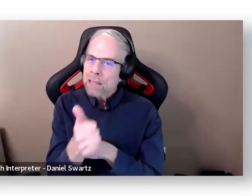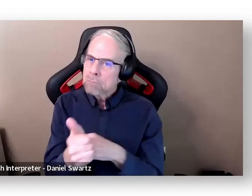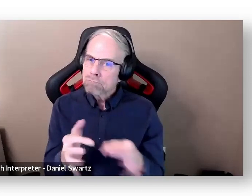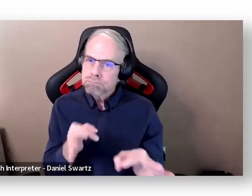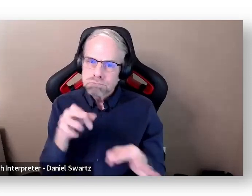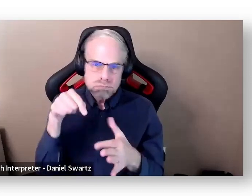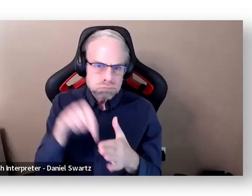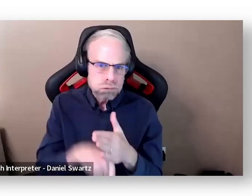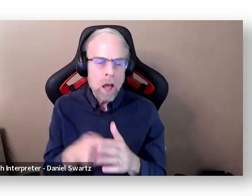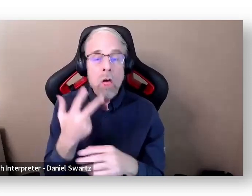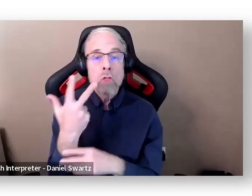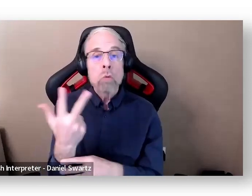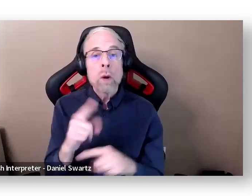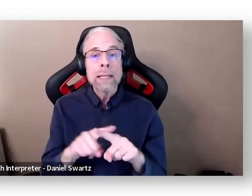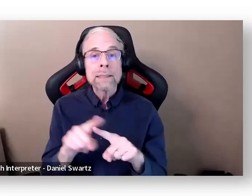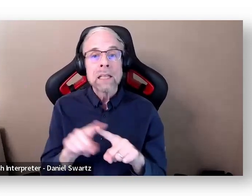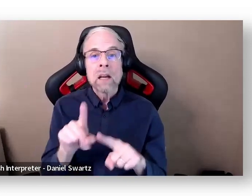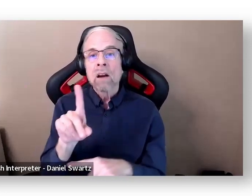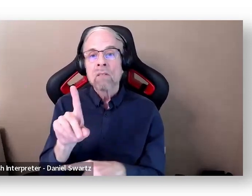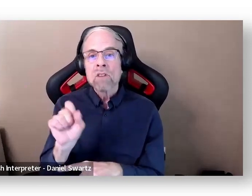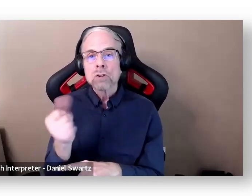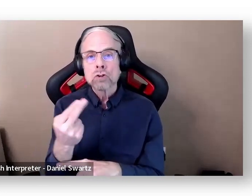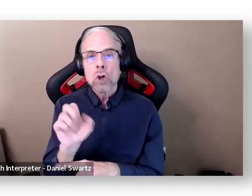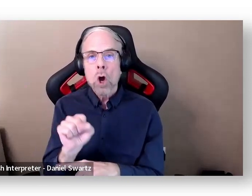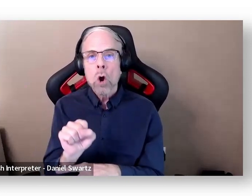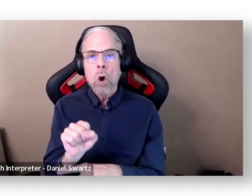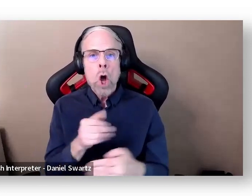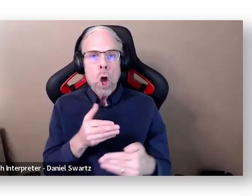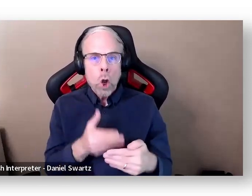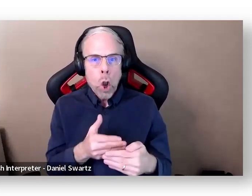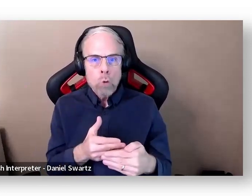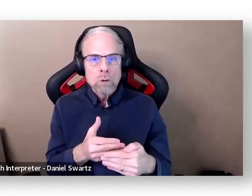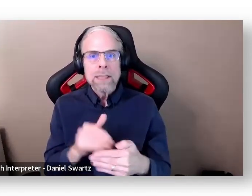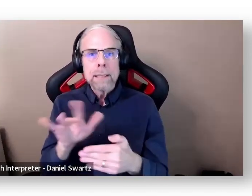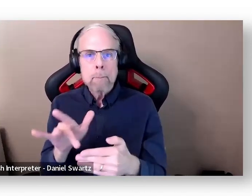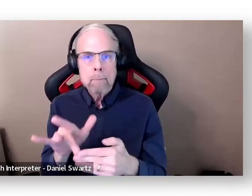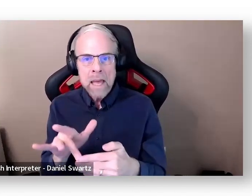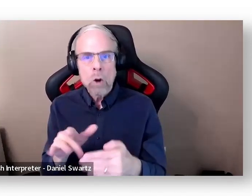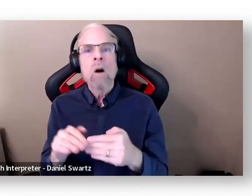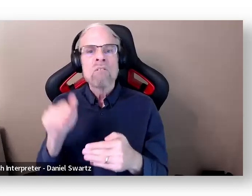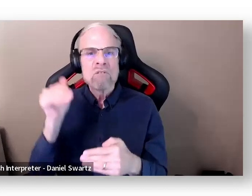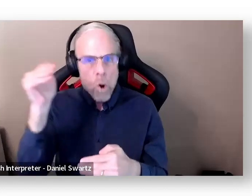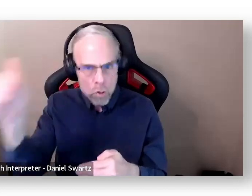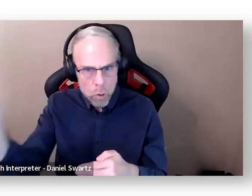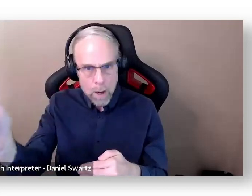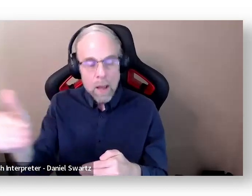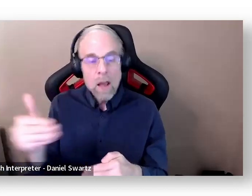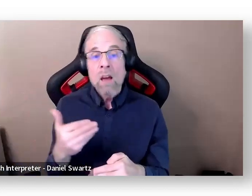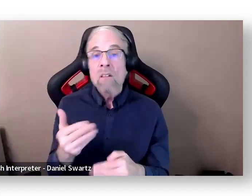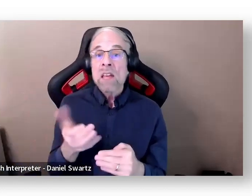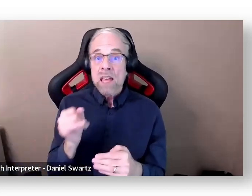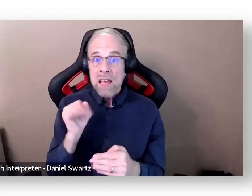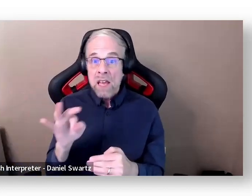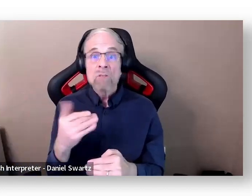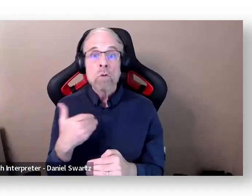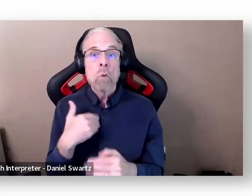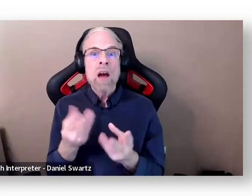Aquí también tenemos mucho verde por aquí, pero eso se puede convertir en peligro rápido.